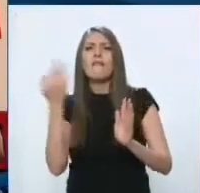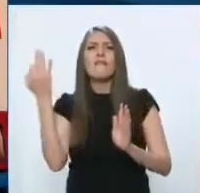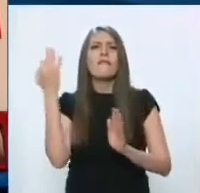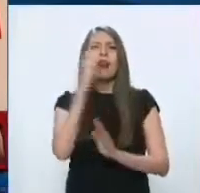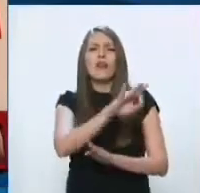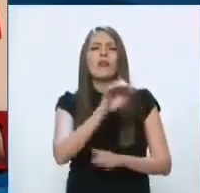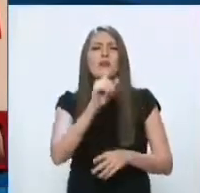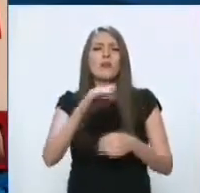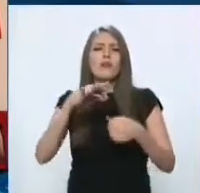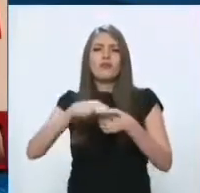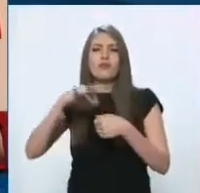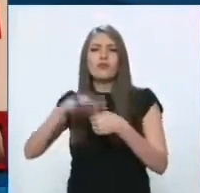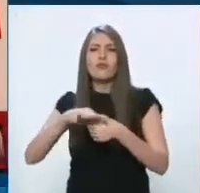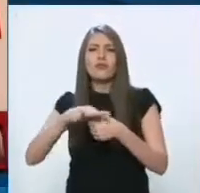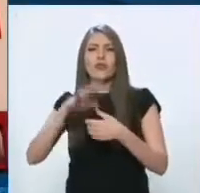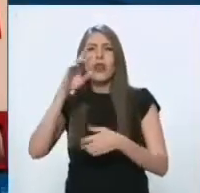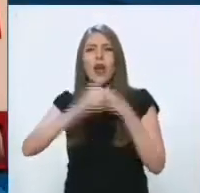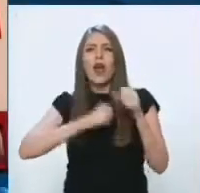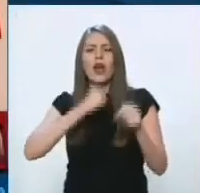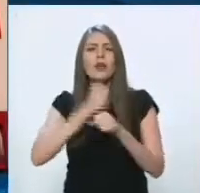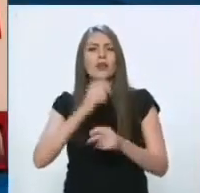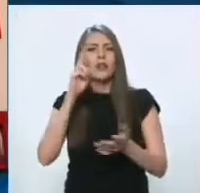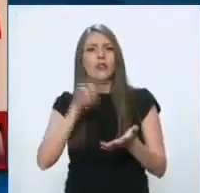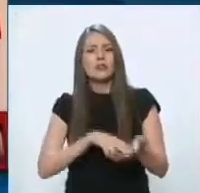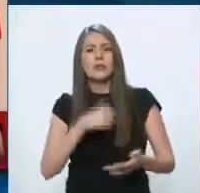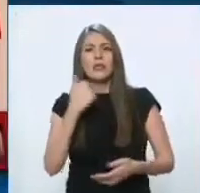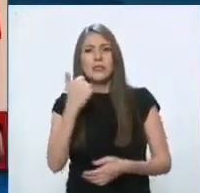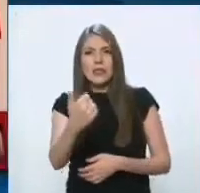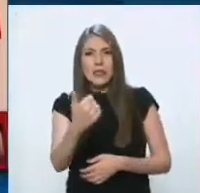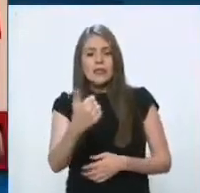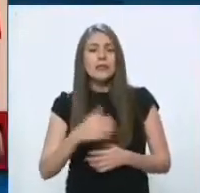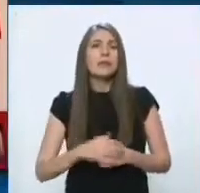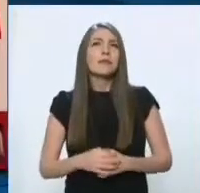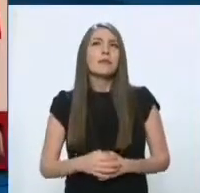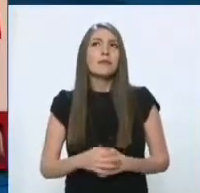El punto, lo que yo quisiera,